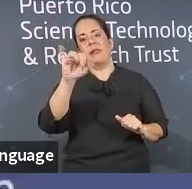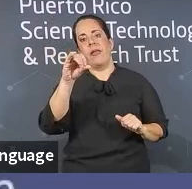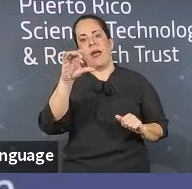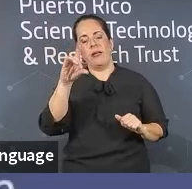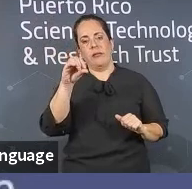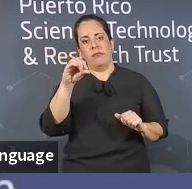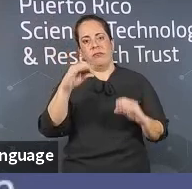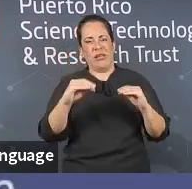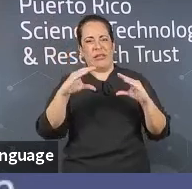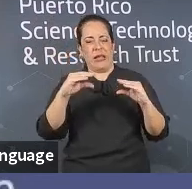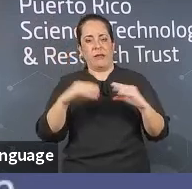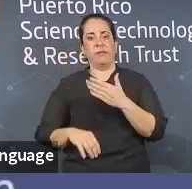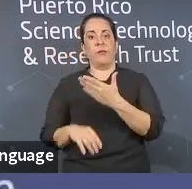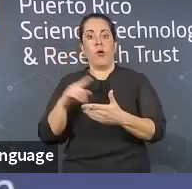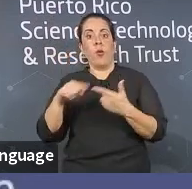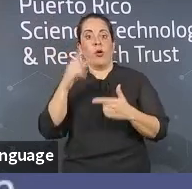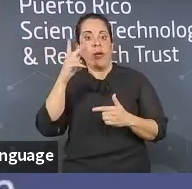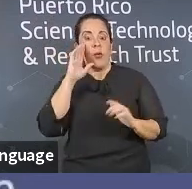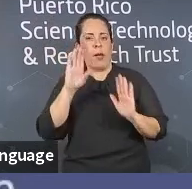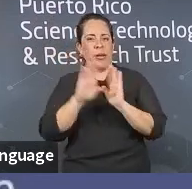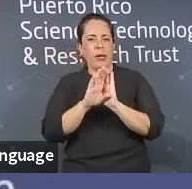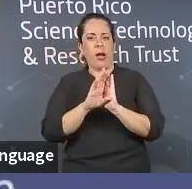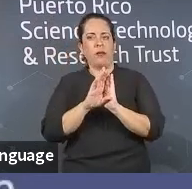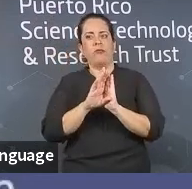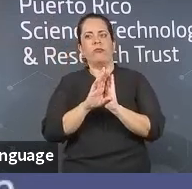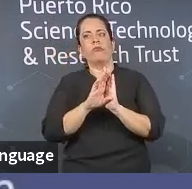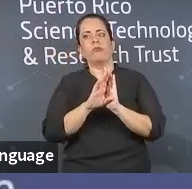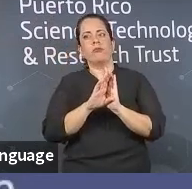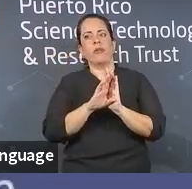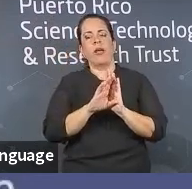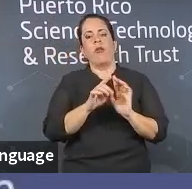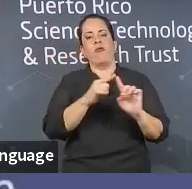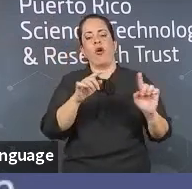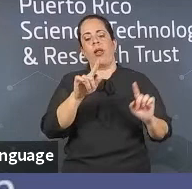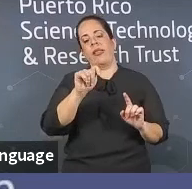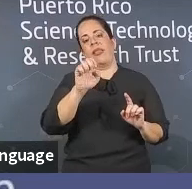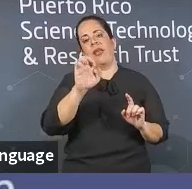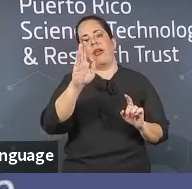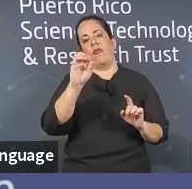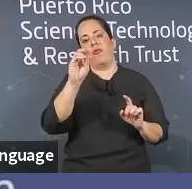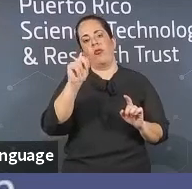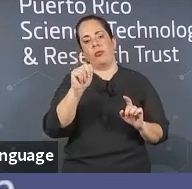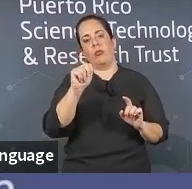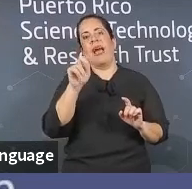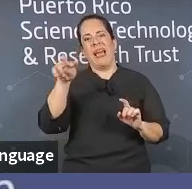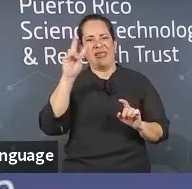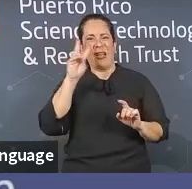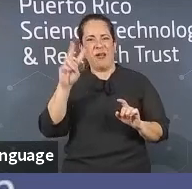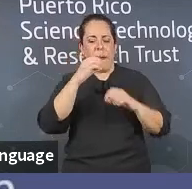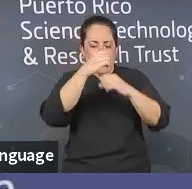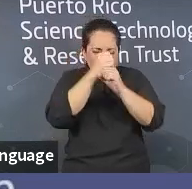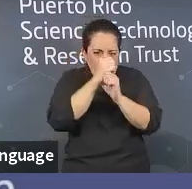hacemos, las laminillas de portaobjetos que son con teflón, así es como se ven en el microscopio.